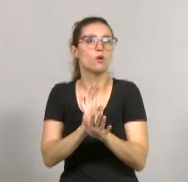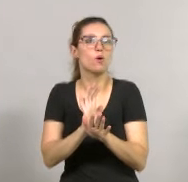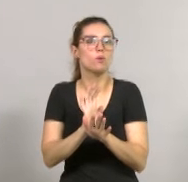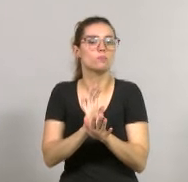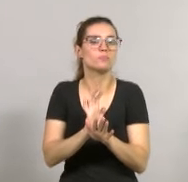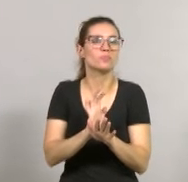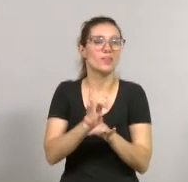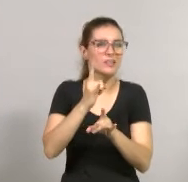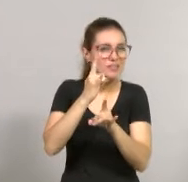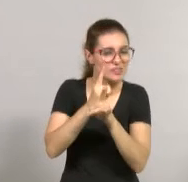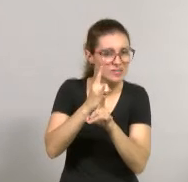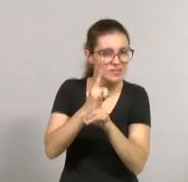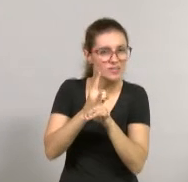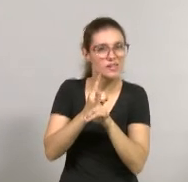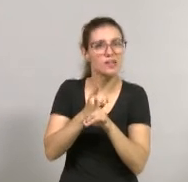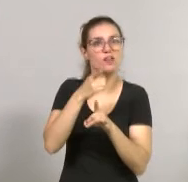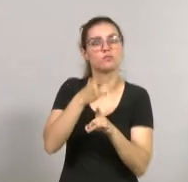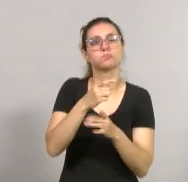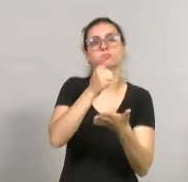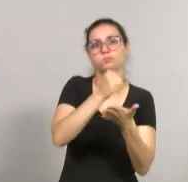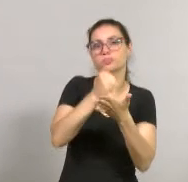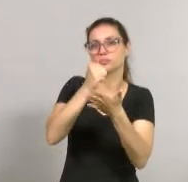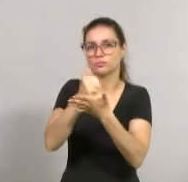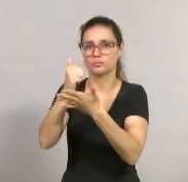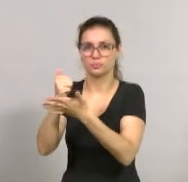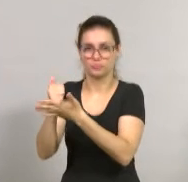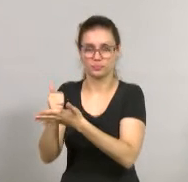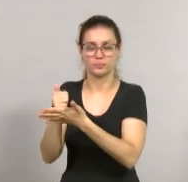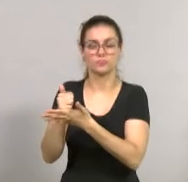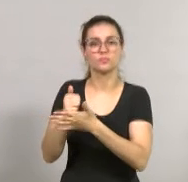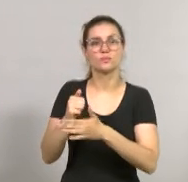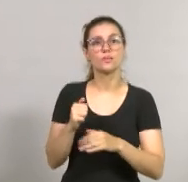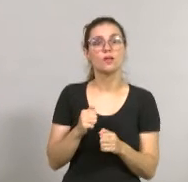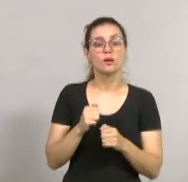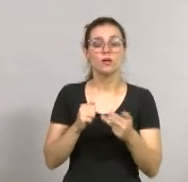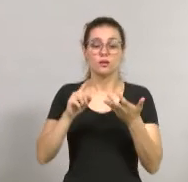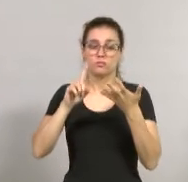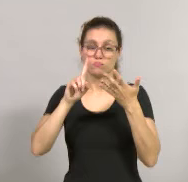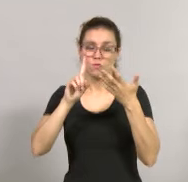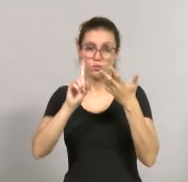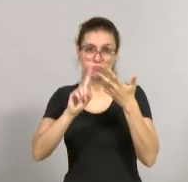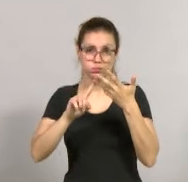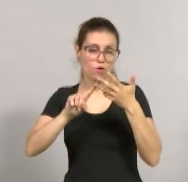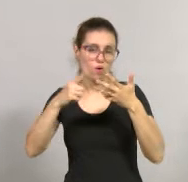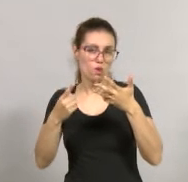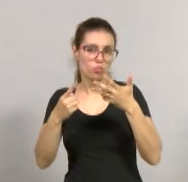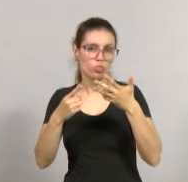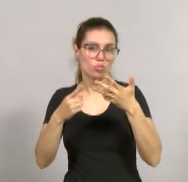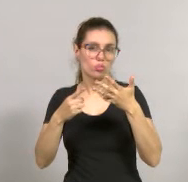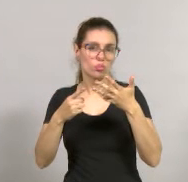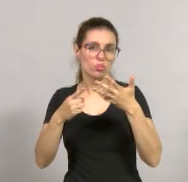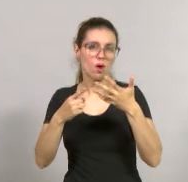participando activamente de estas actividades. Por el otro lado, y